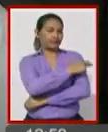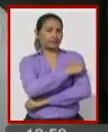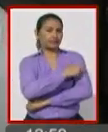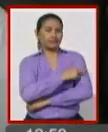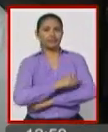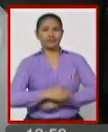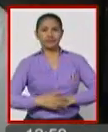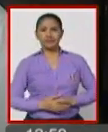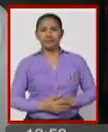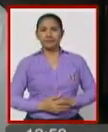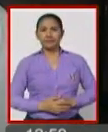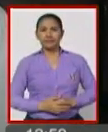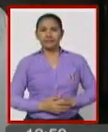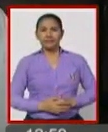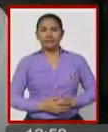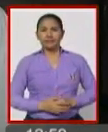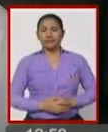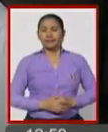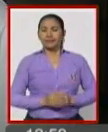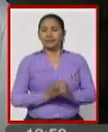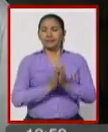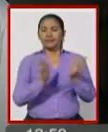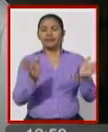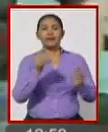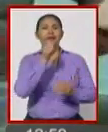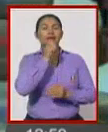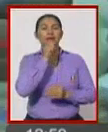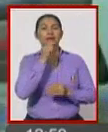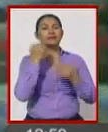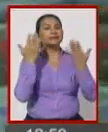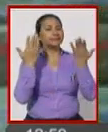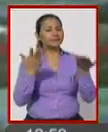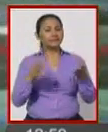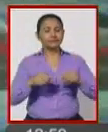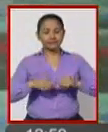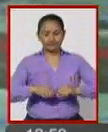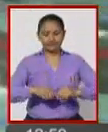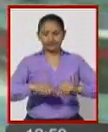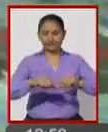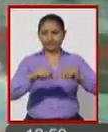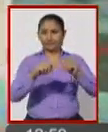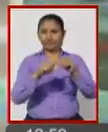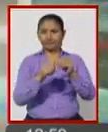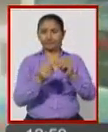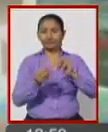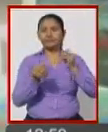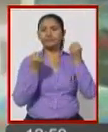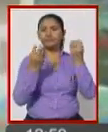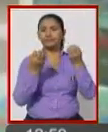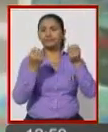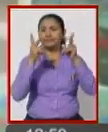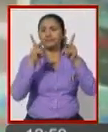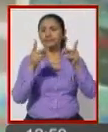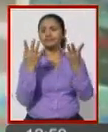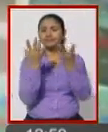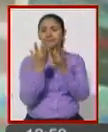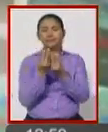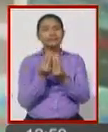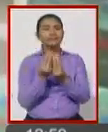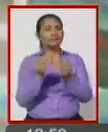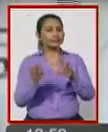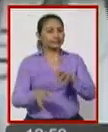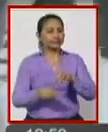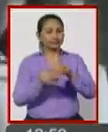de hospitalizaciones, tanto del sector público como privado. Se ha mantenido los números de casos en poca cantidad